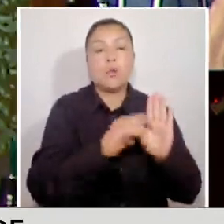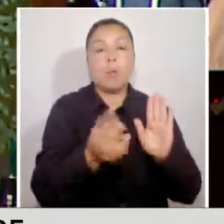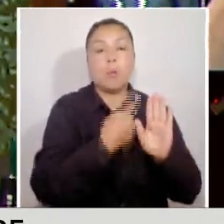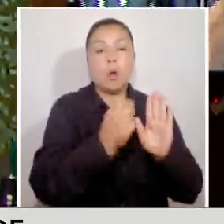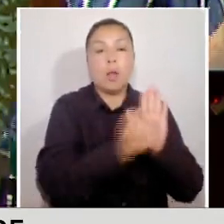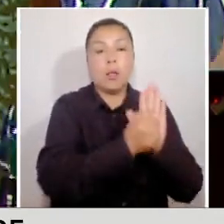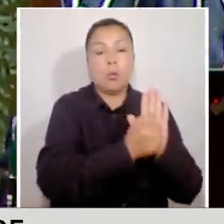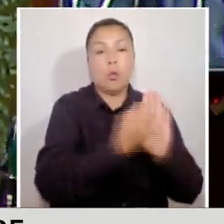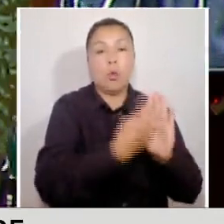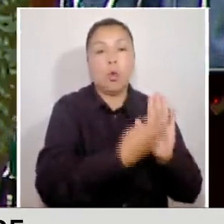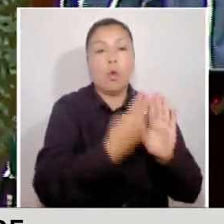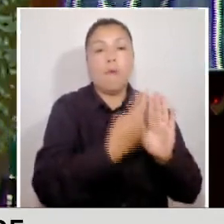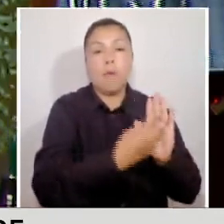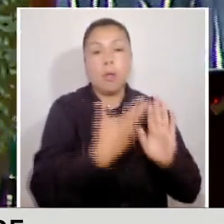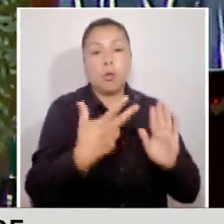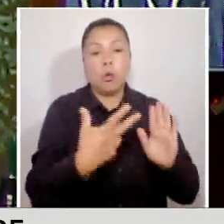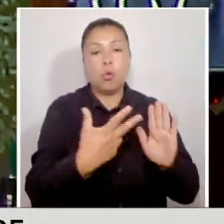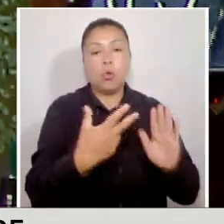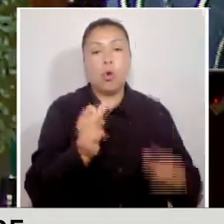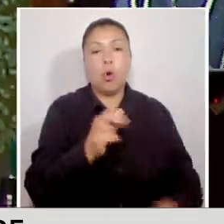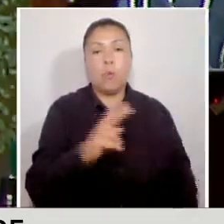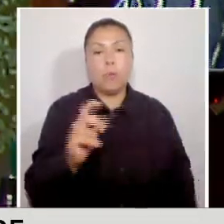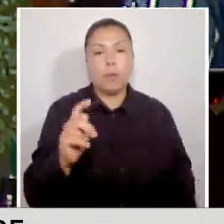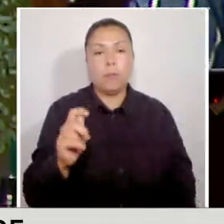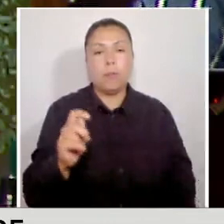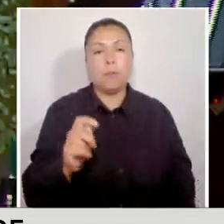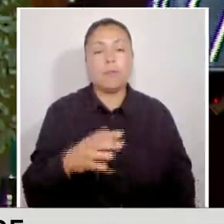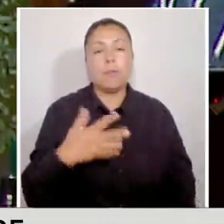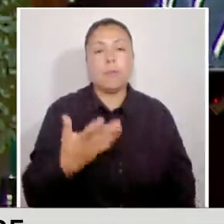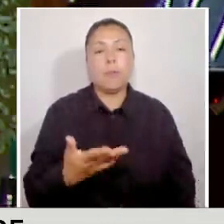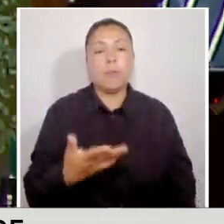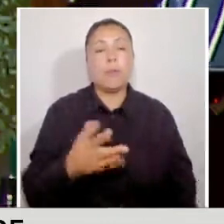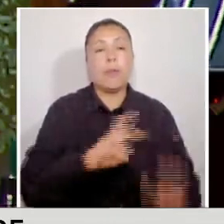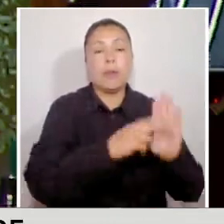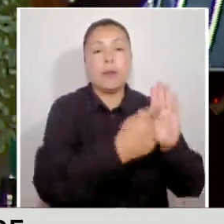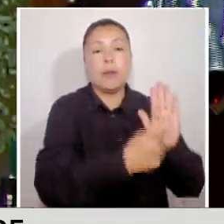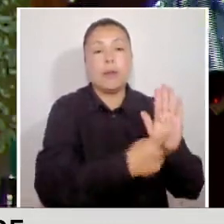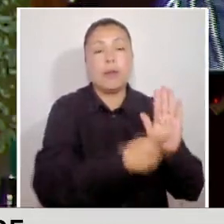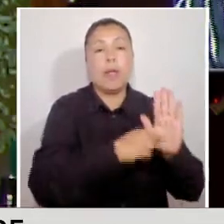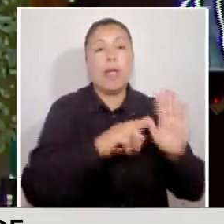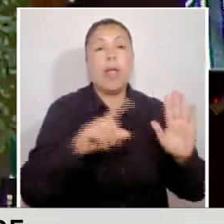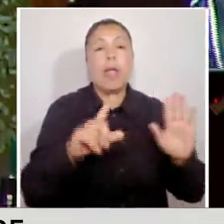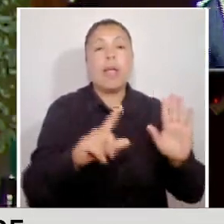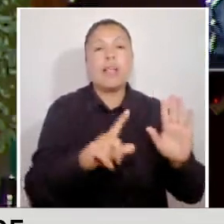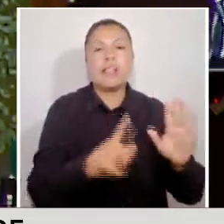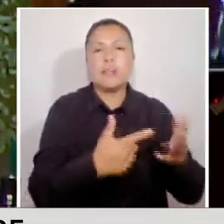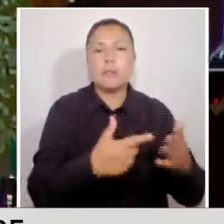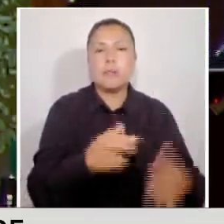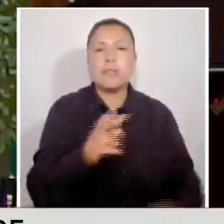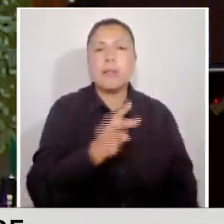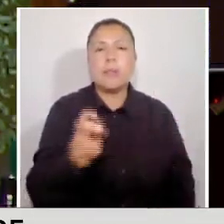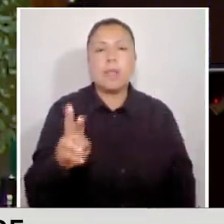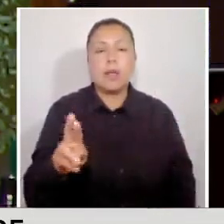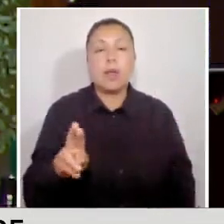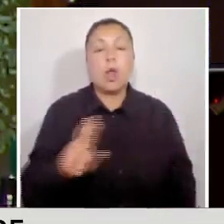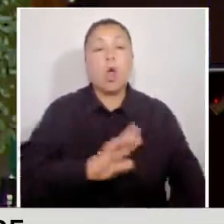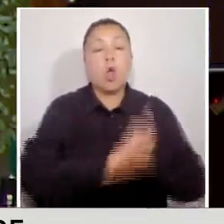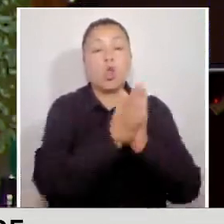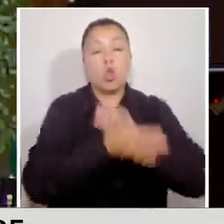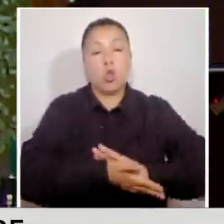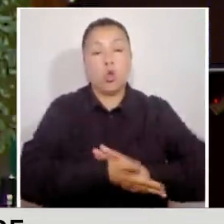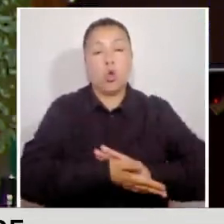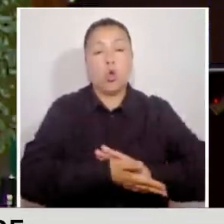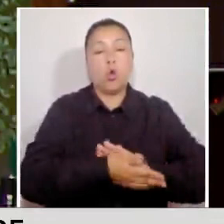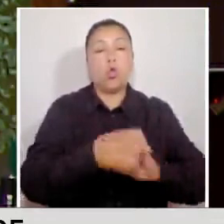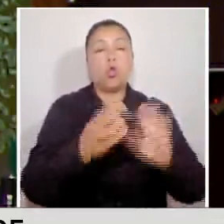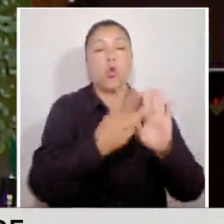228 otias que ha pasado a ser septies todos contenidos en el número 7 que